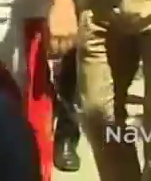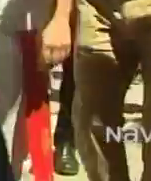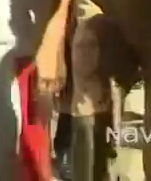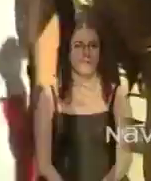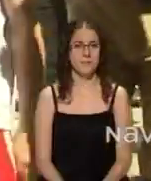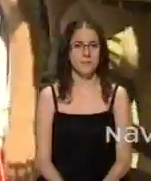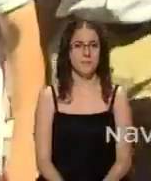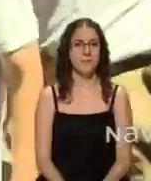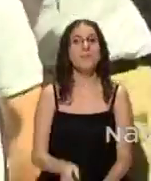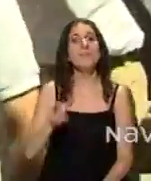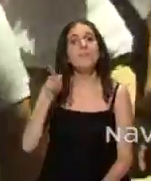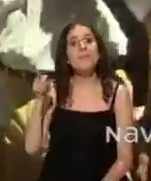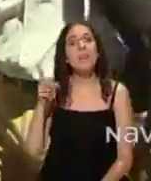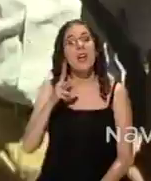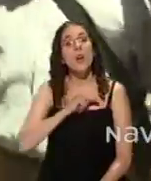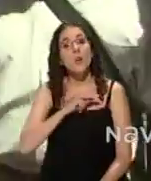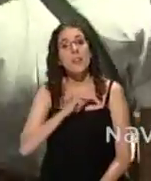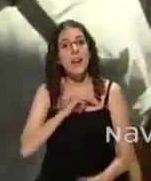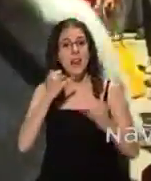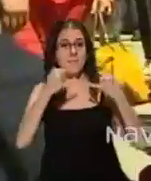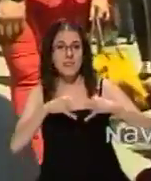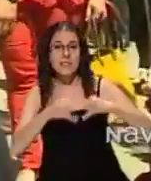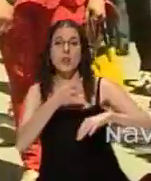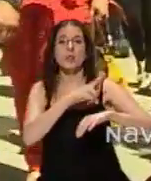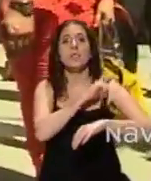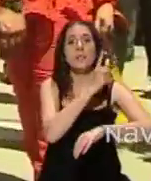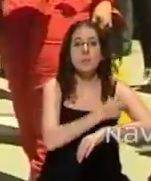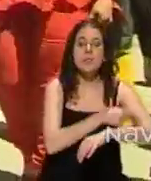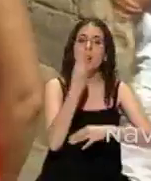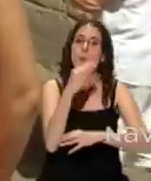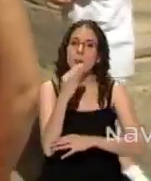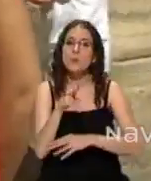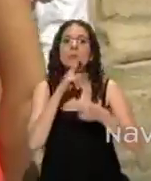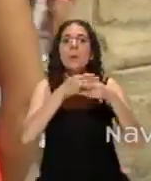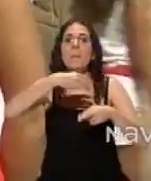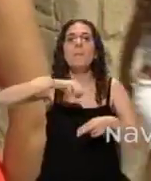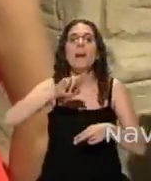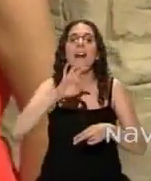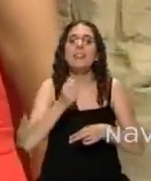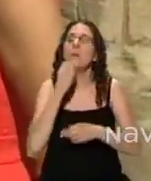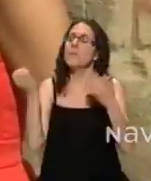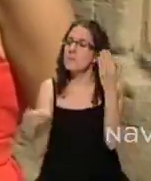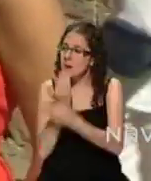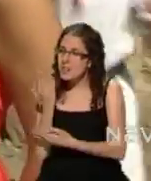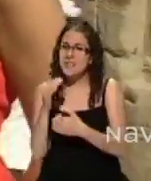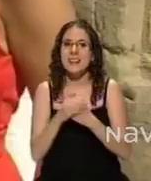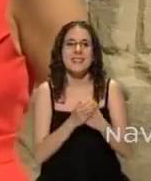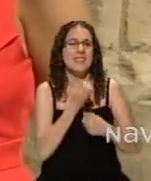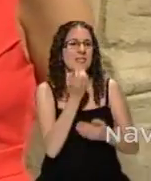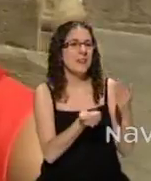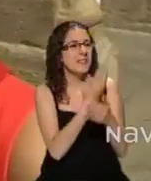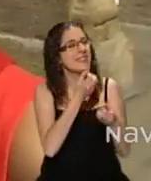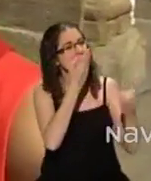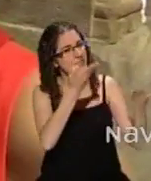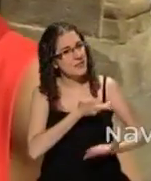Marta Tejada, concejal de Festejos, Deporte y Juventud. Muy buenos días en este día grande de las fiestas de Viana. Buenos días y bienvenidos a